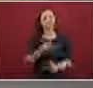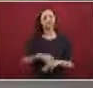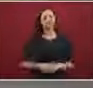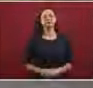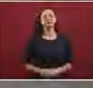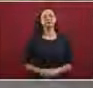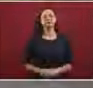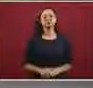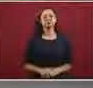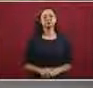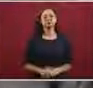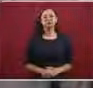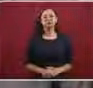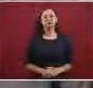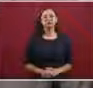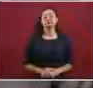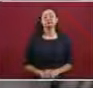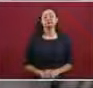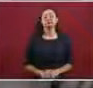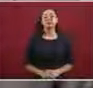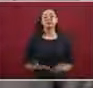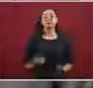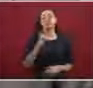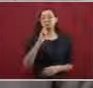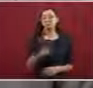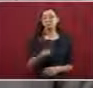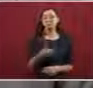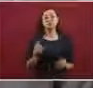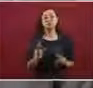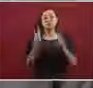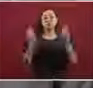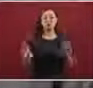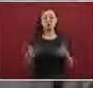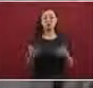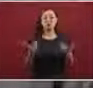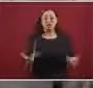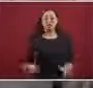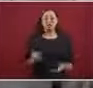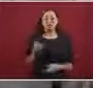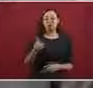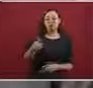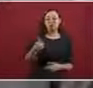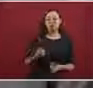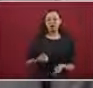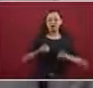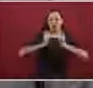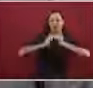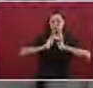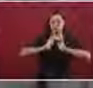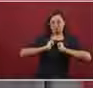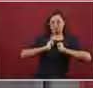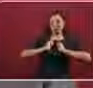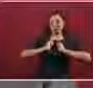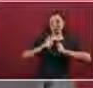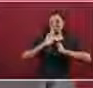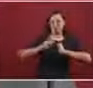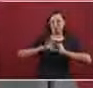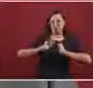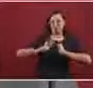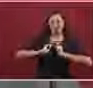por eso también lo de la revocación del mandato, que es una